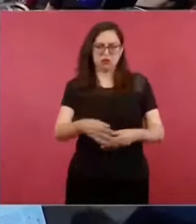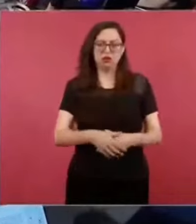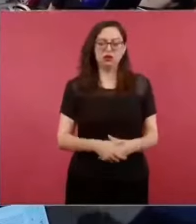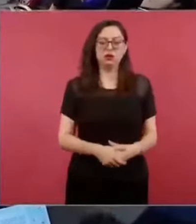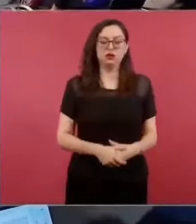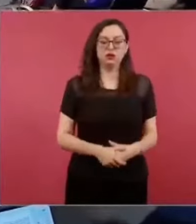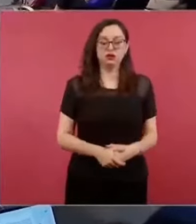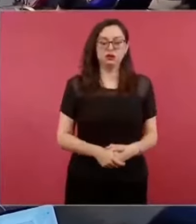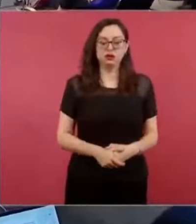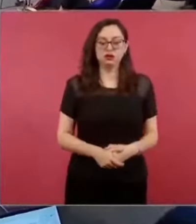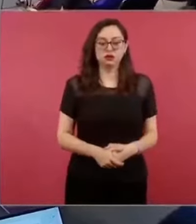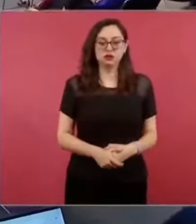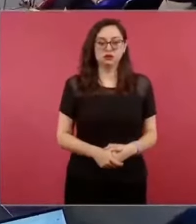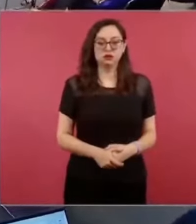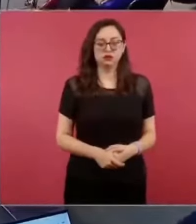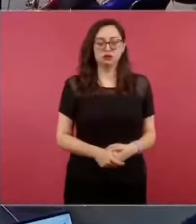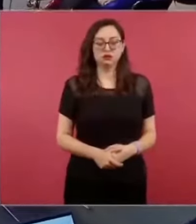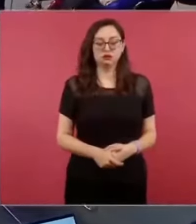El presidente